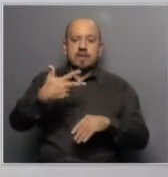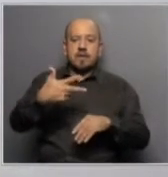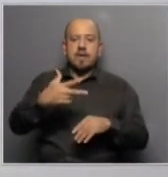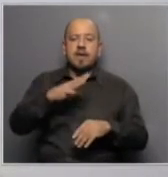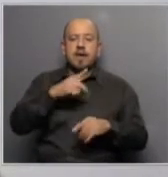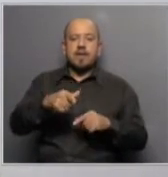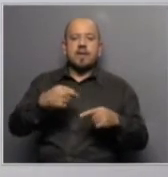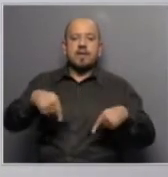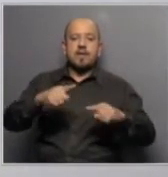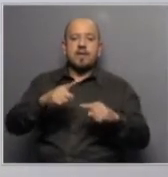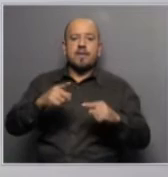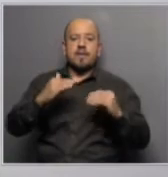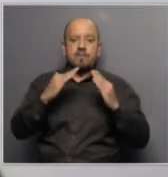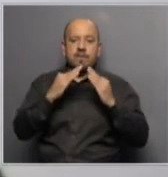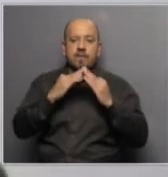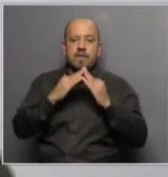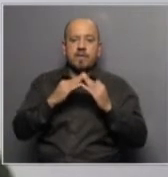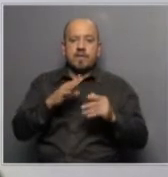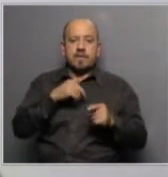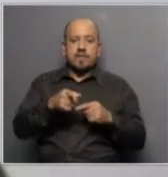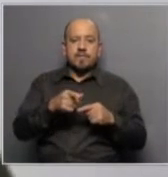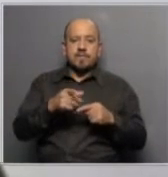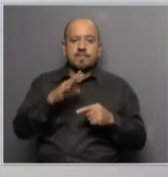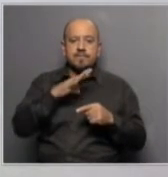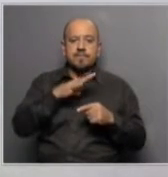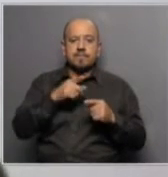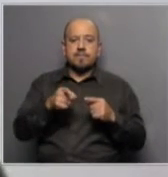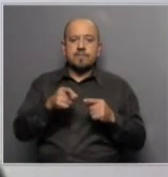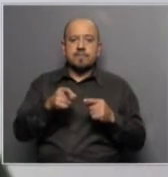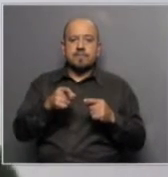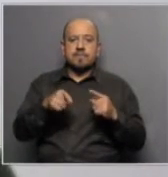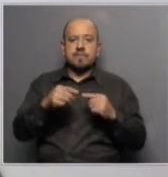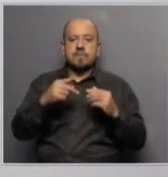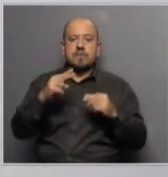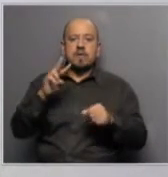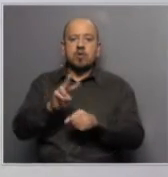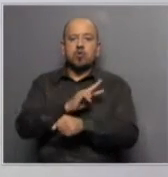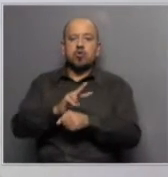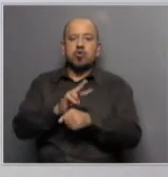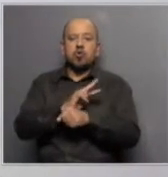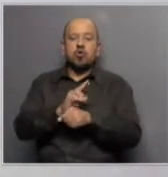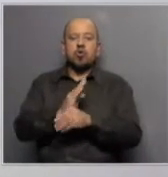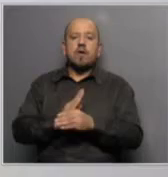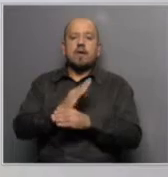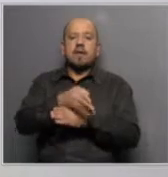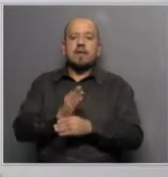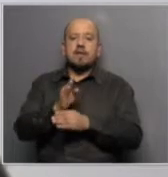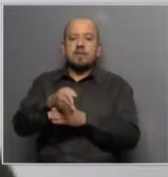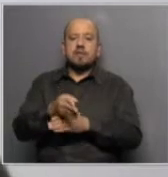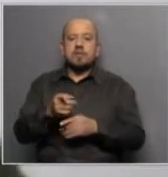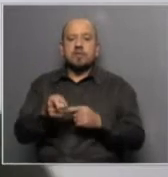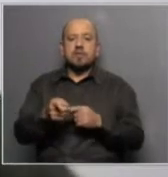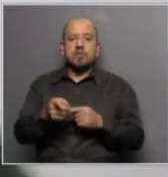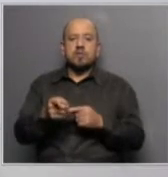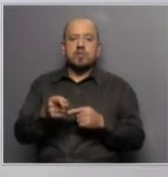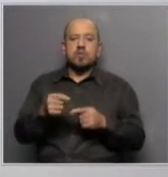viviendas construidas en ella y además hay un esquema de control al acceso que excluye su uso a otros,